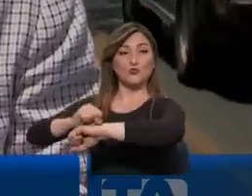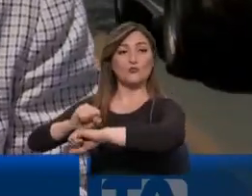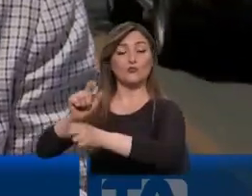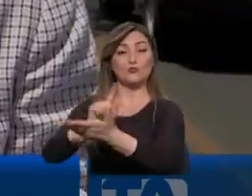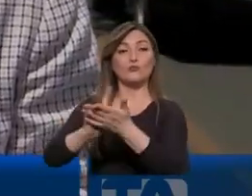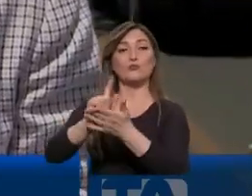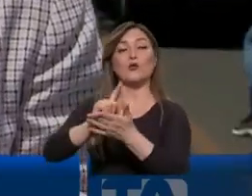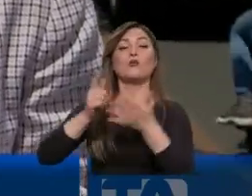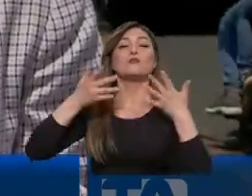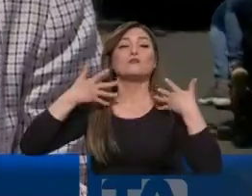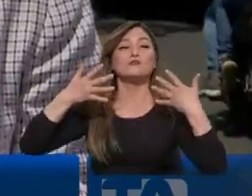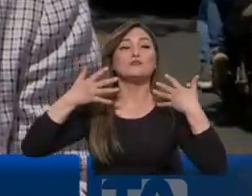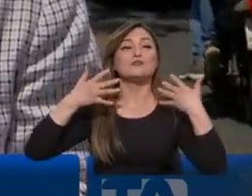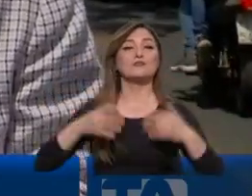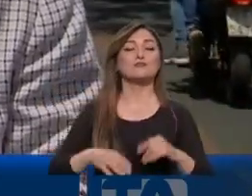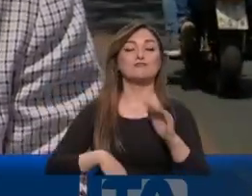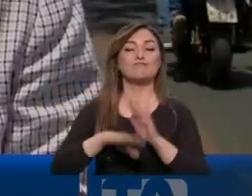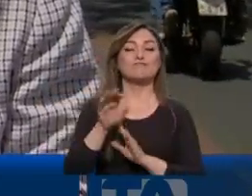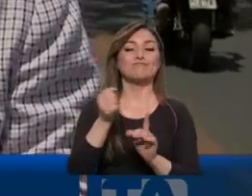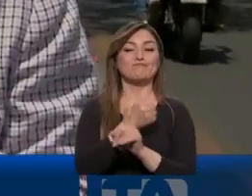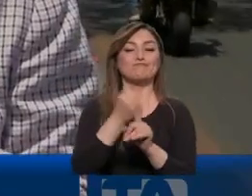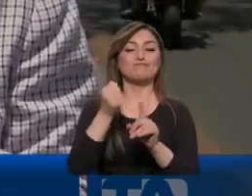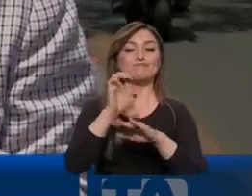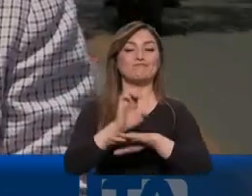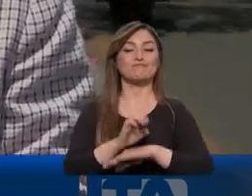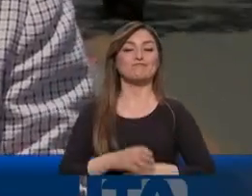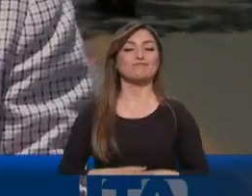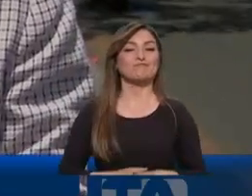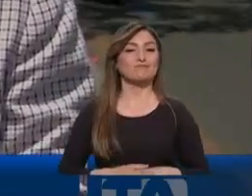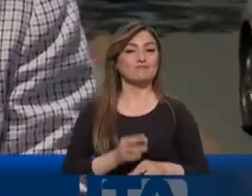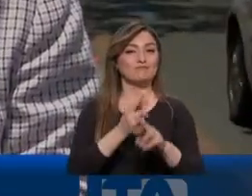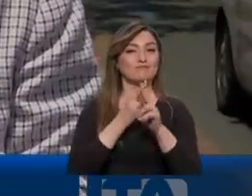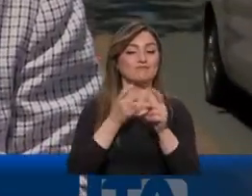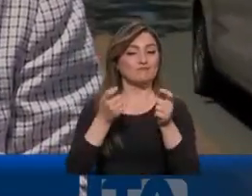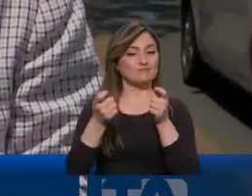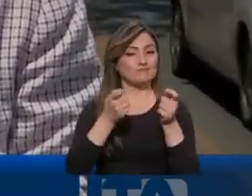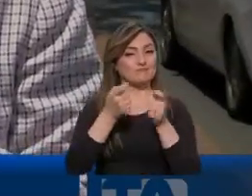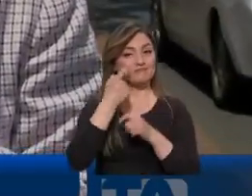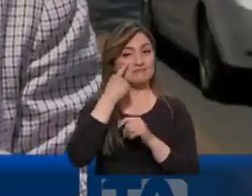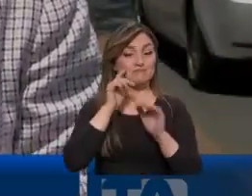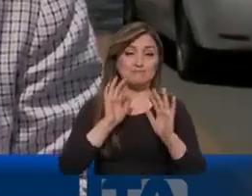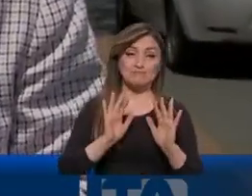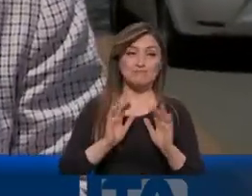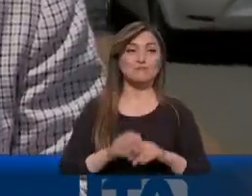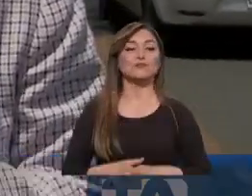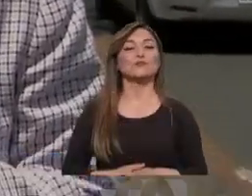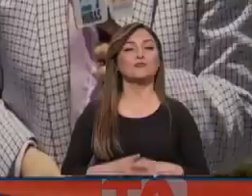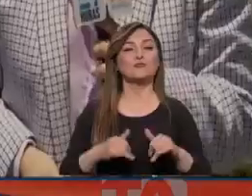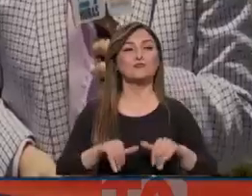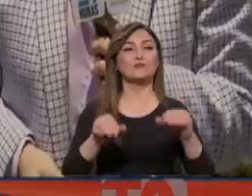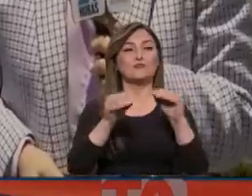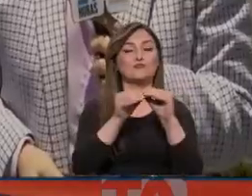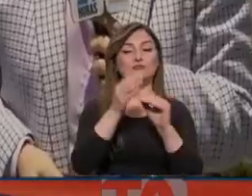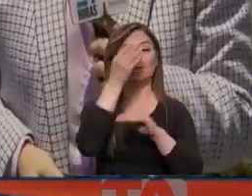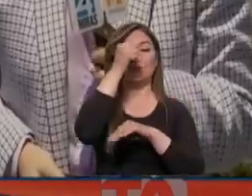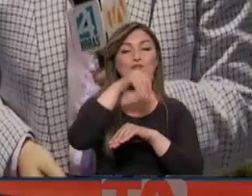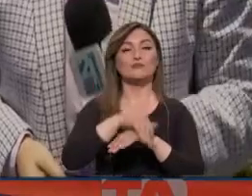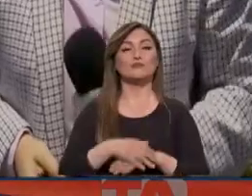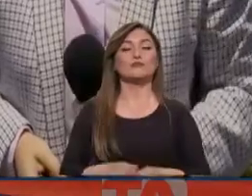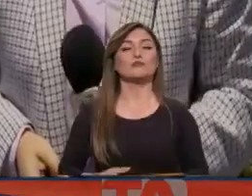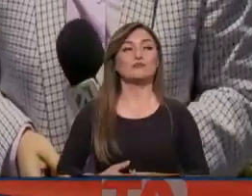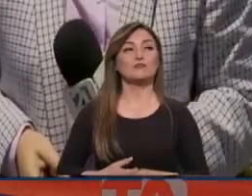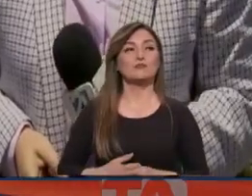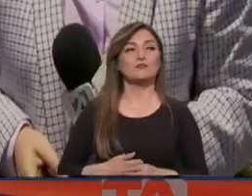distrito metropolitano de Guayaquil es considerado el más violento del país. Los resultados de esta intervención se esperan. María Gracia, continúas tú en estudios. Muy buenas